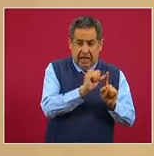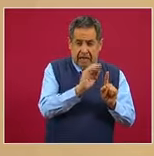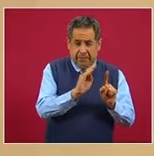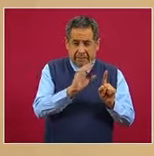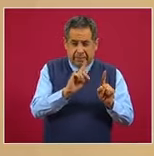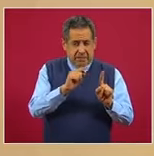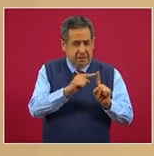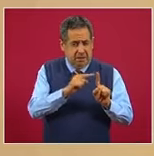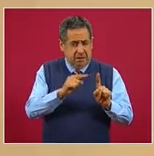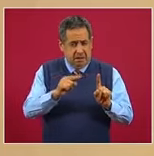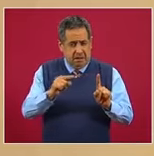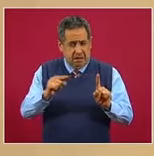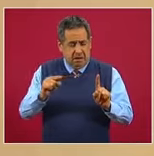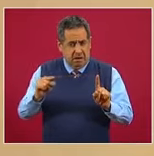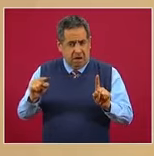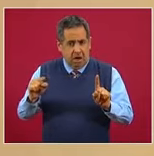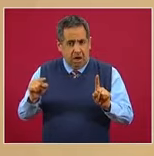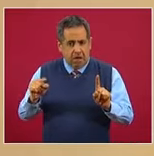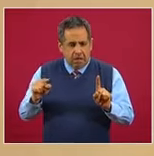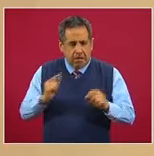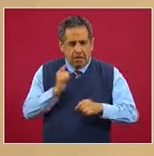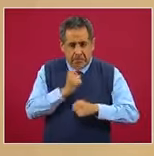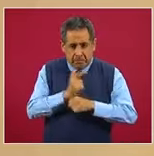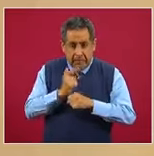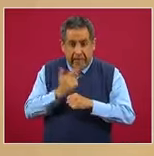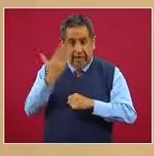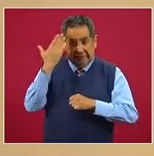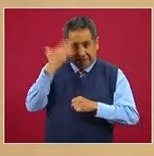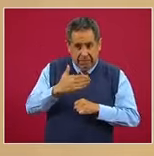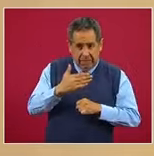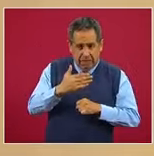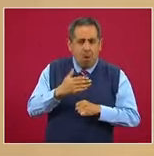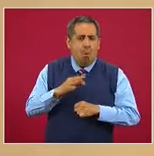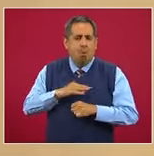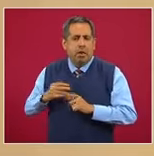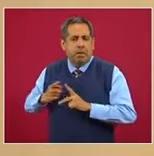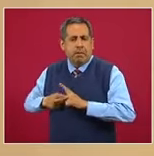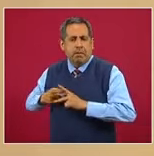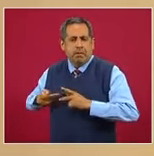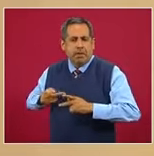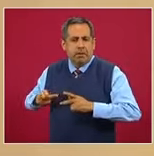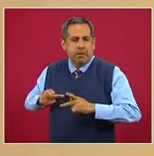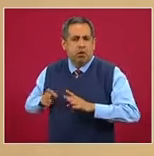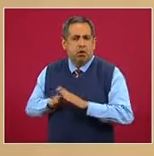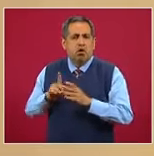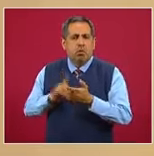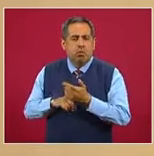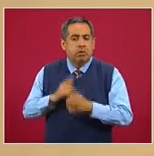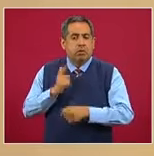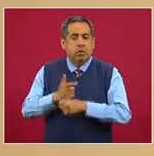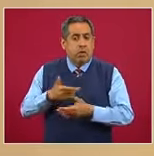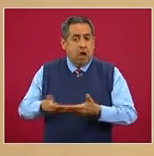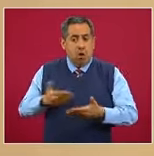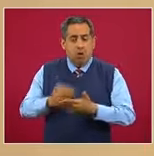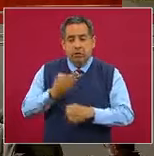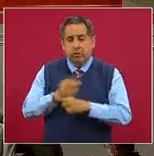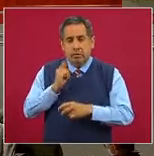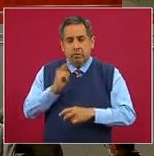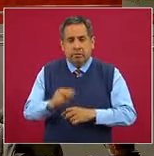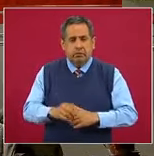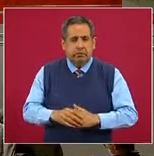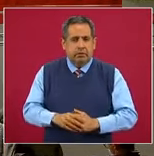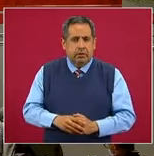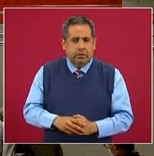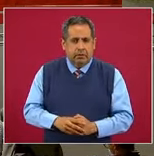llevar a cabo el desarrollo de diferentes técnicas o metodologías moleculares. Tal es el caso del diagnóstico que actualmente tenemos. Y